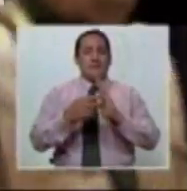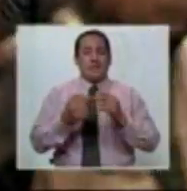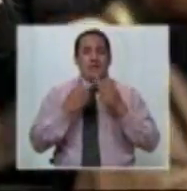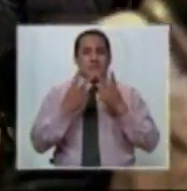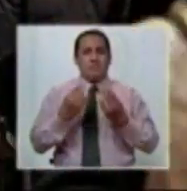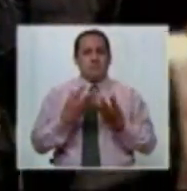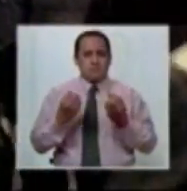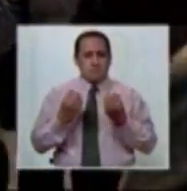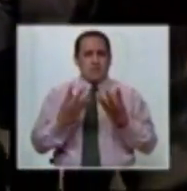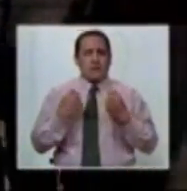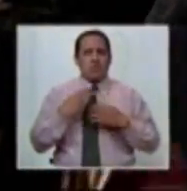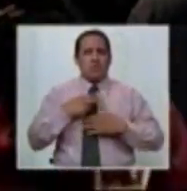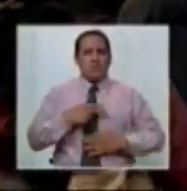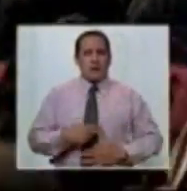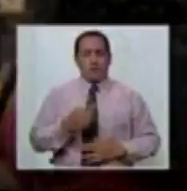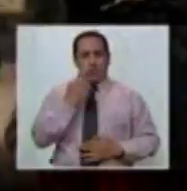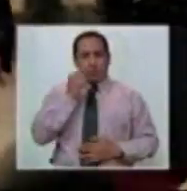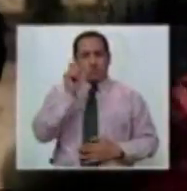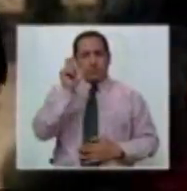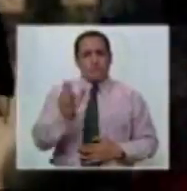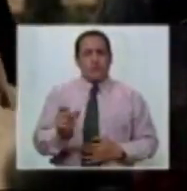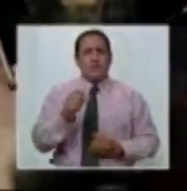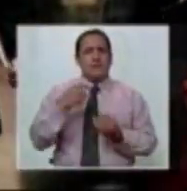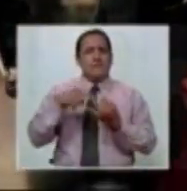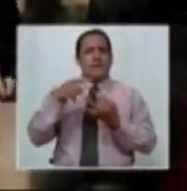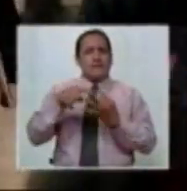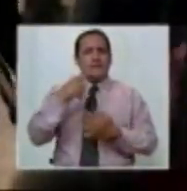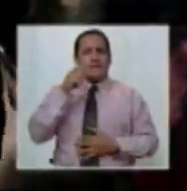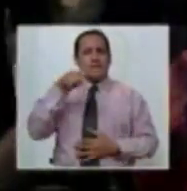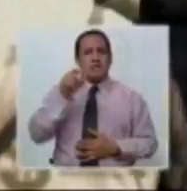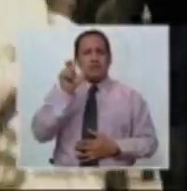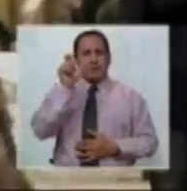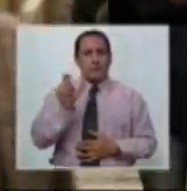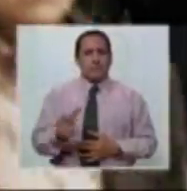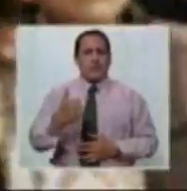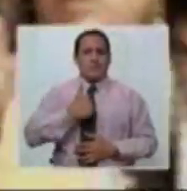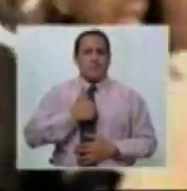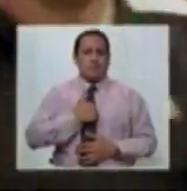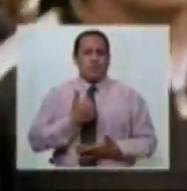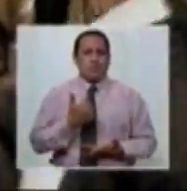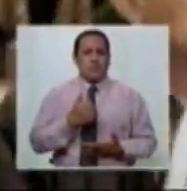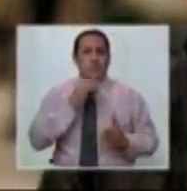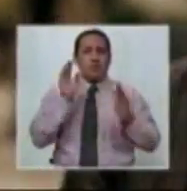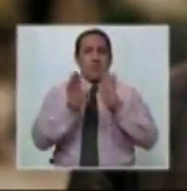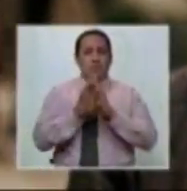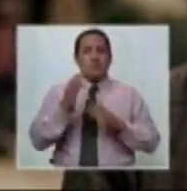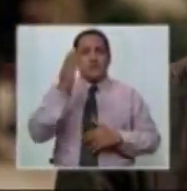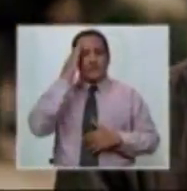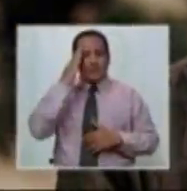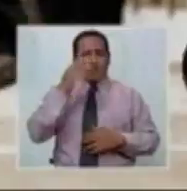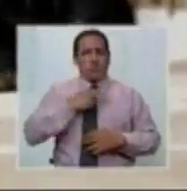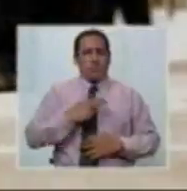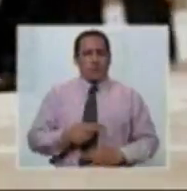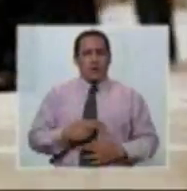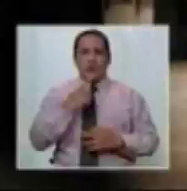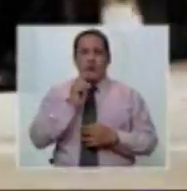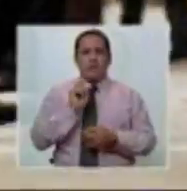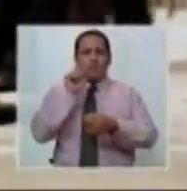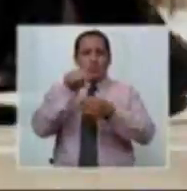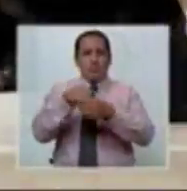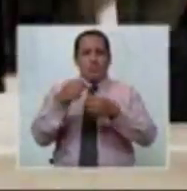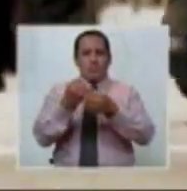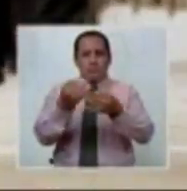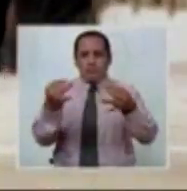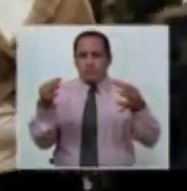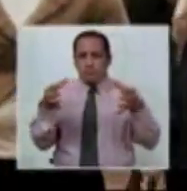Resulta muy humano reconocer en el otro las necesidades de uno mismo. Resulta muy humano agruparse en esa